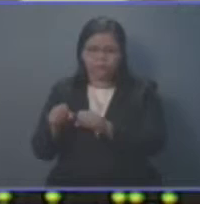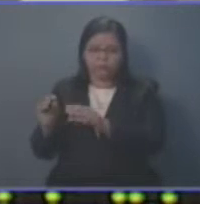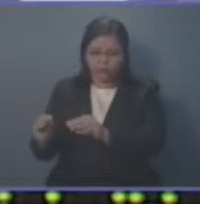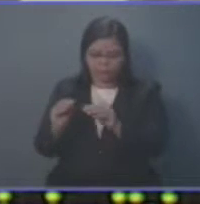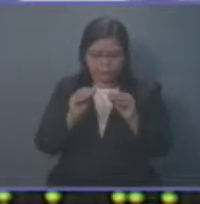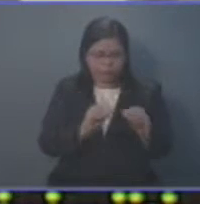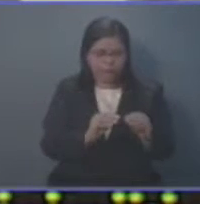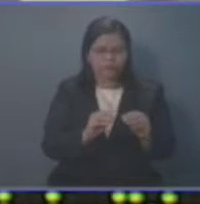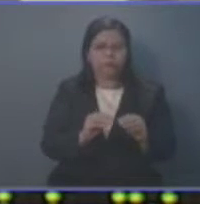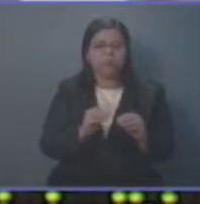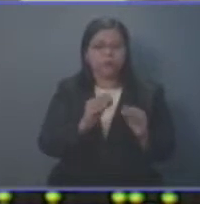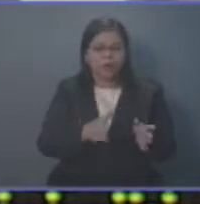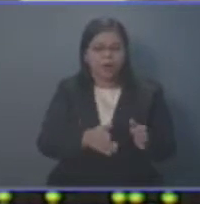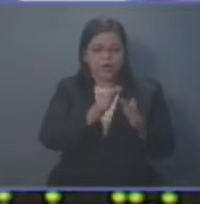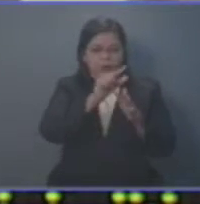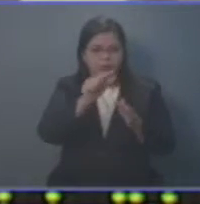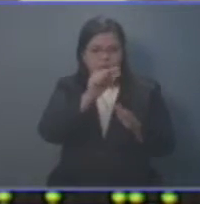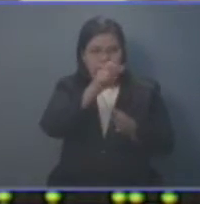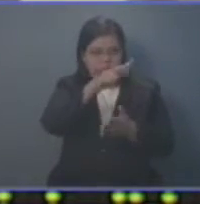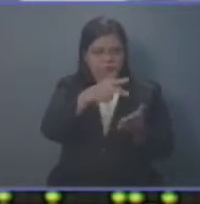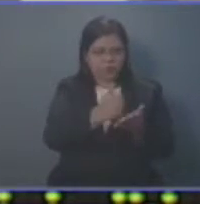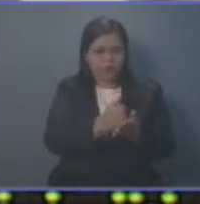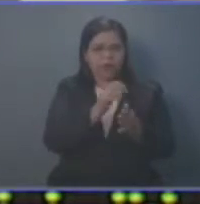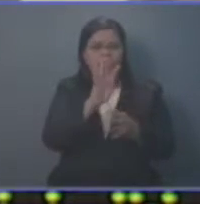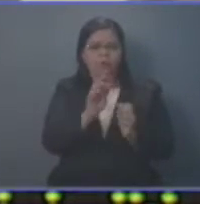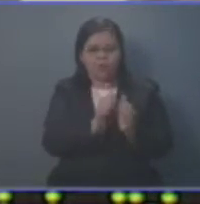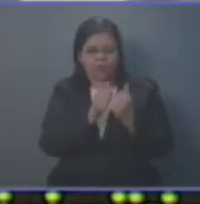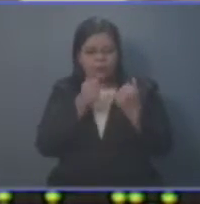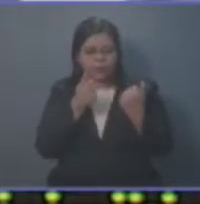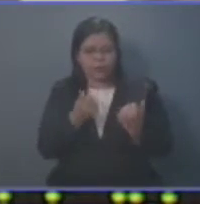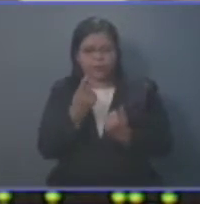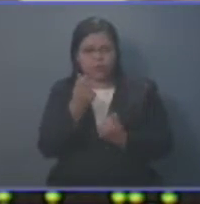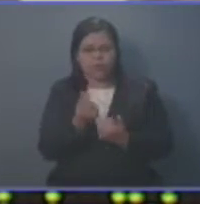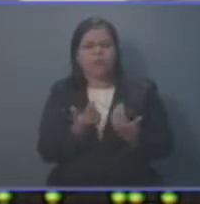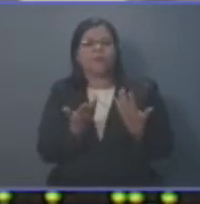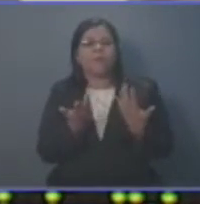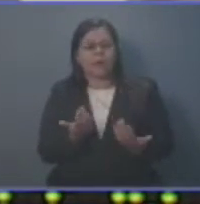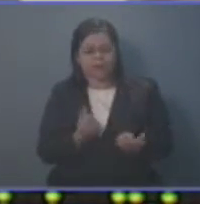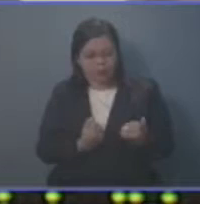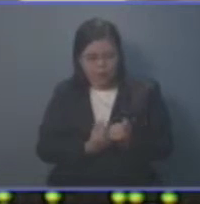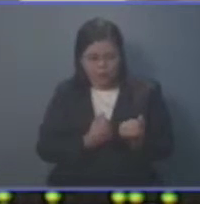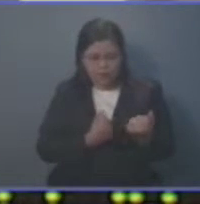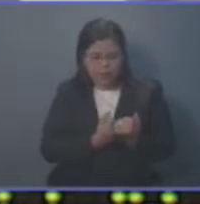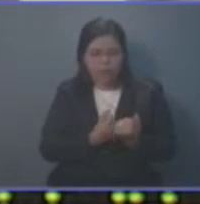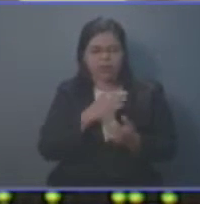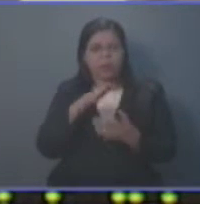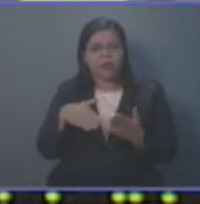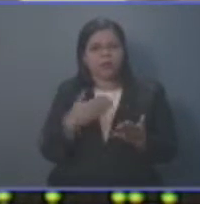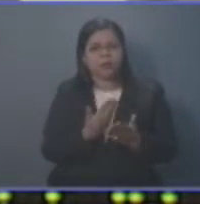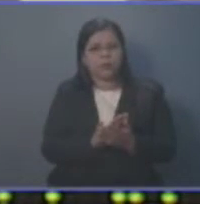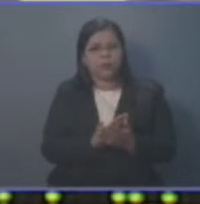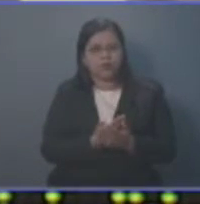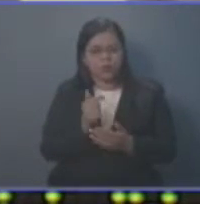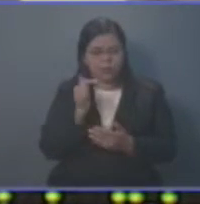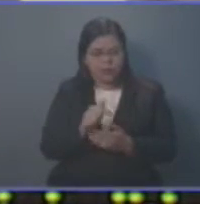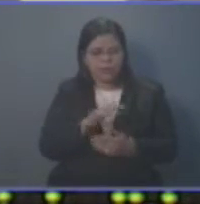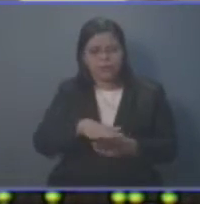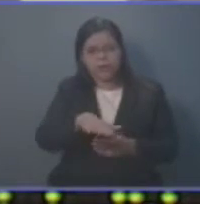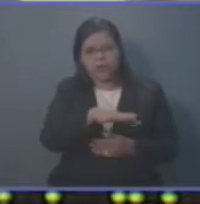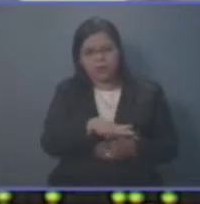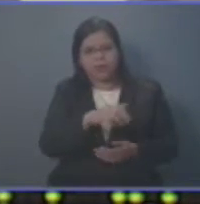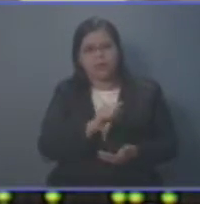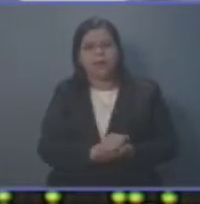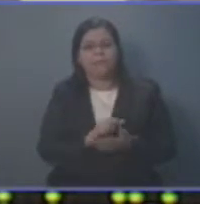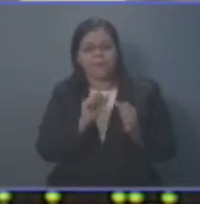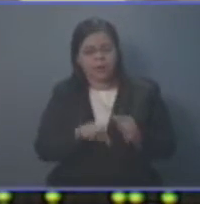Fondo General del Estado hasta un monto de 4 millones a fin de reforzar las asignaciones de esa Secretaría de Estado